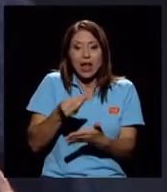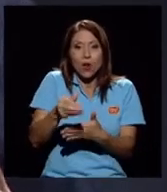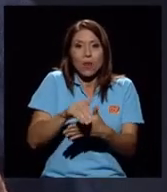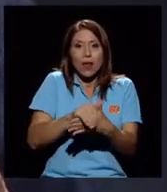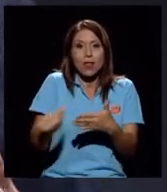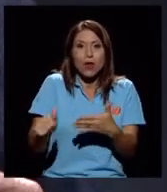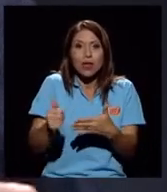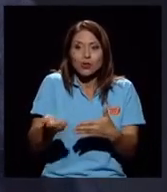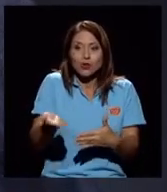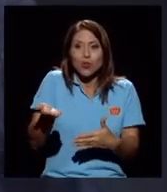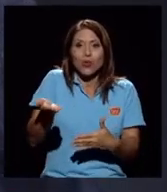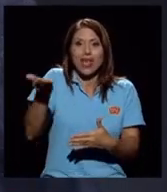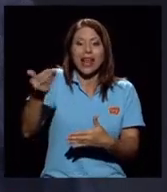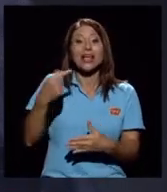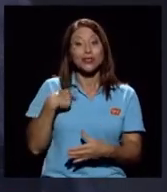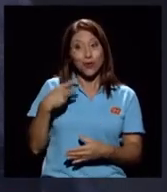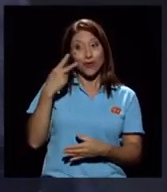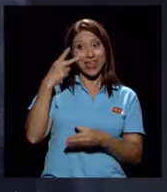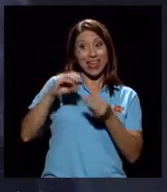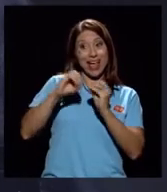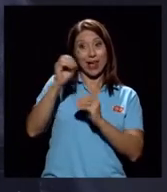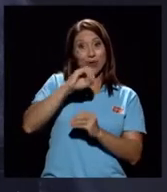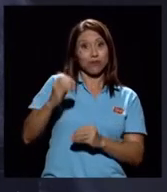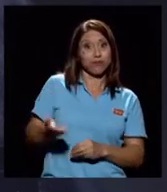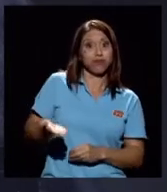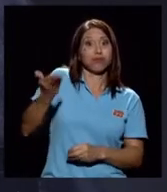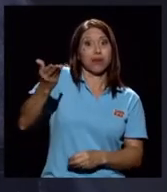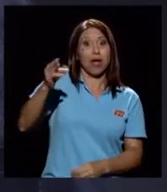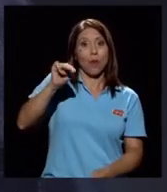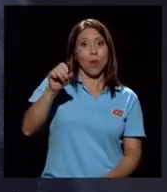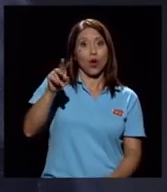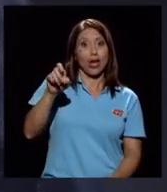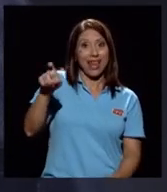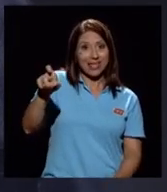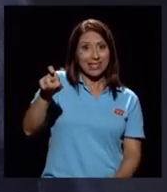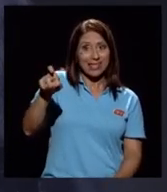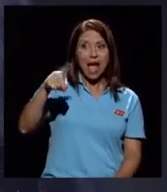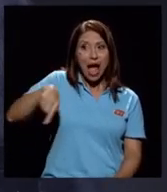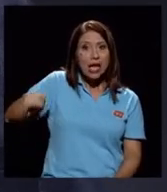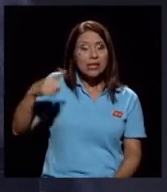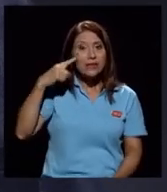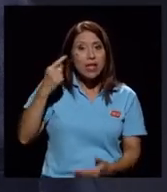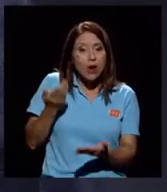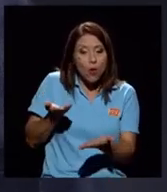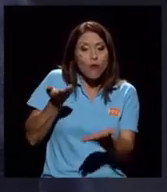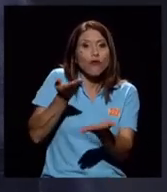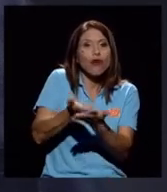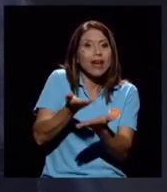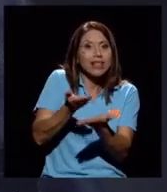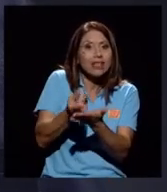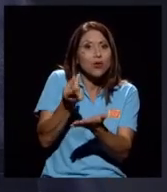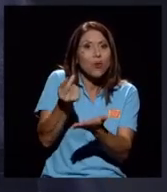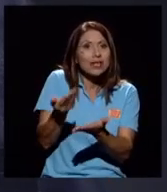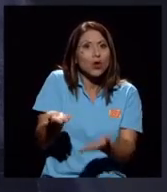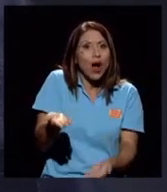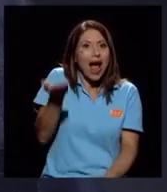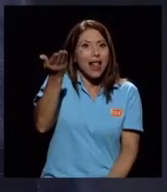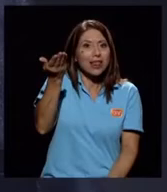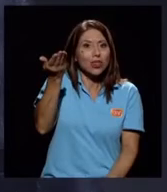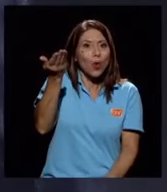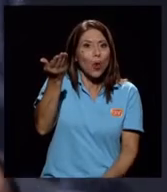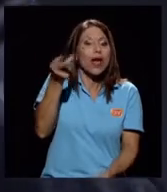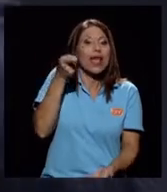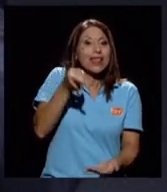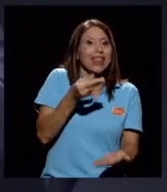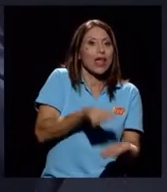monex verdad ofertas que salían a un precio alto de ofertas de compra y de venta